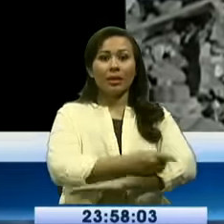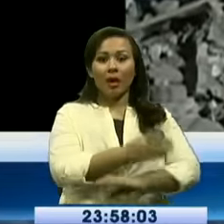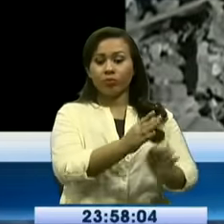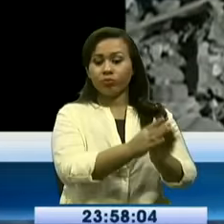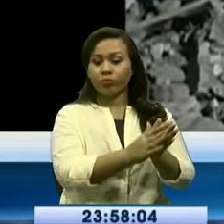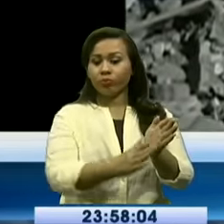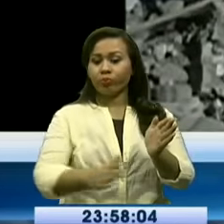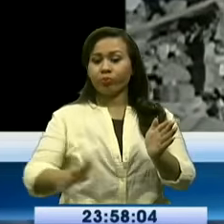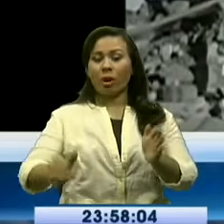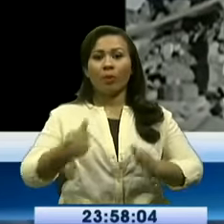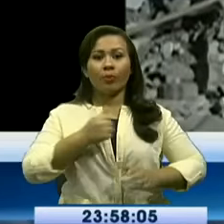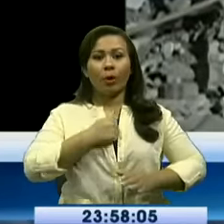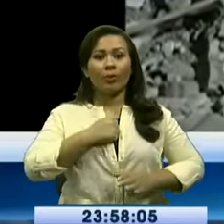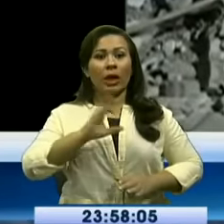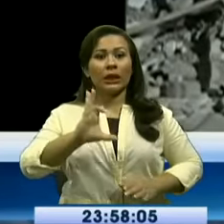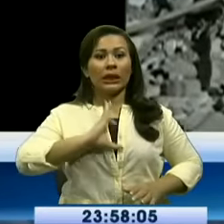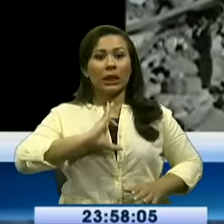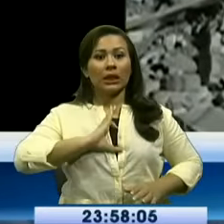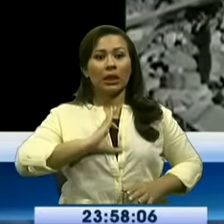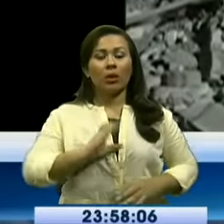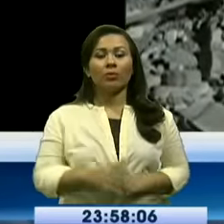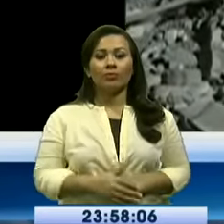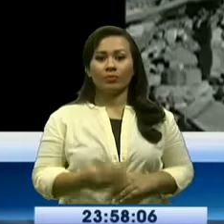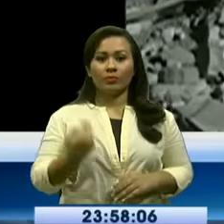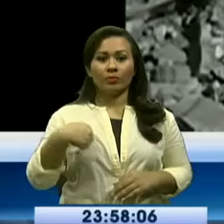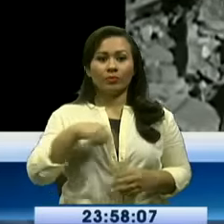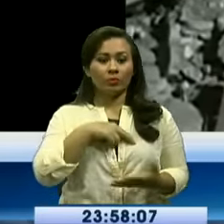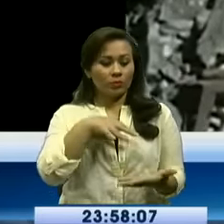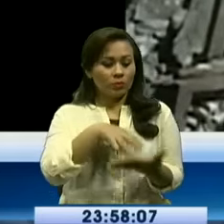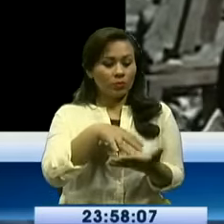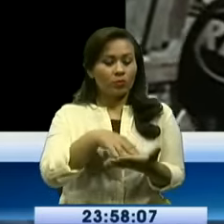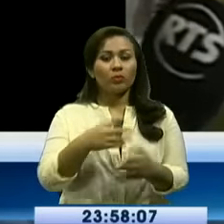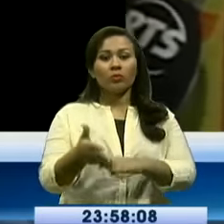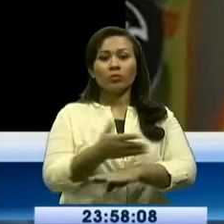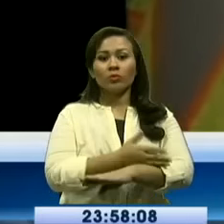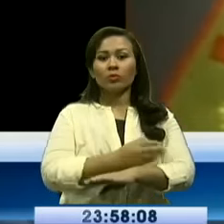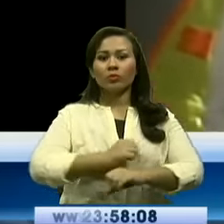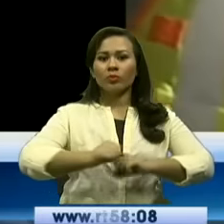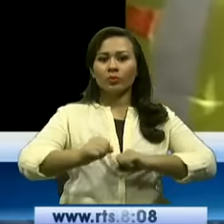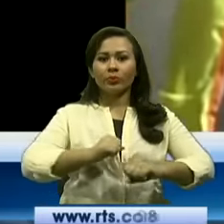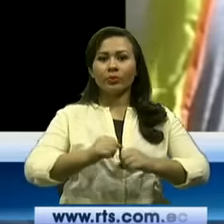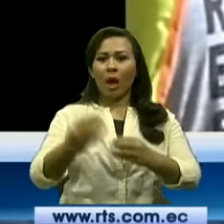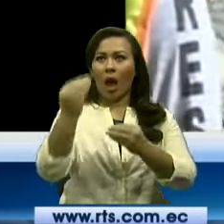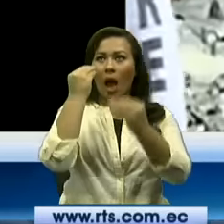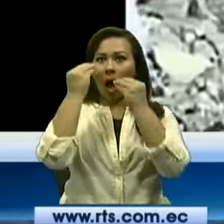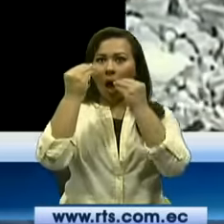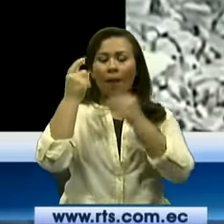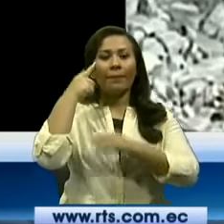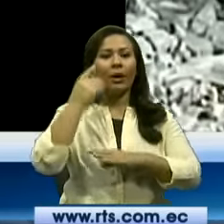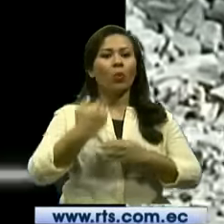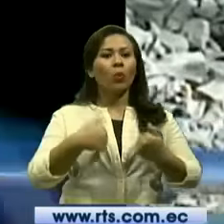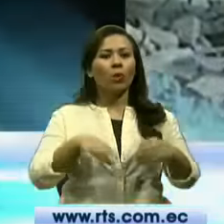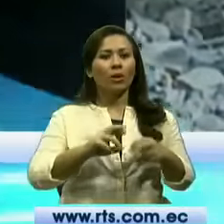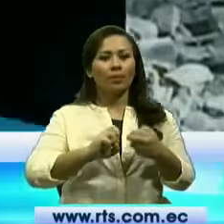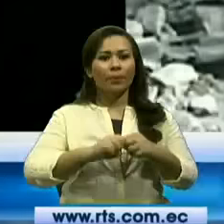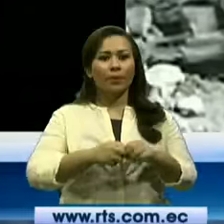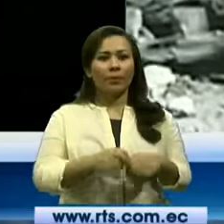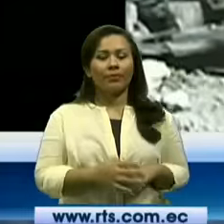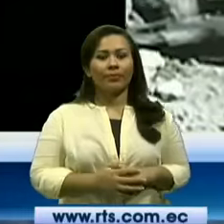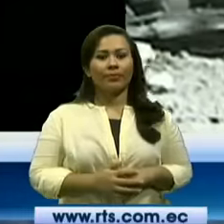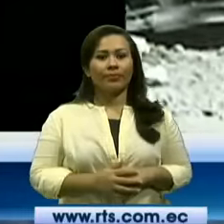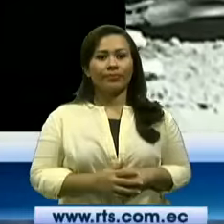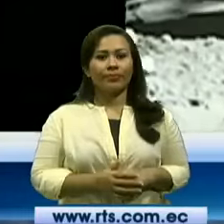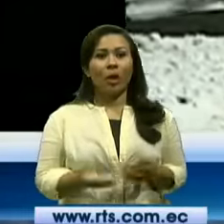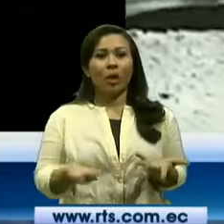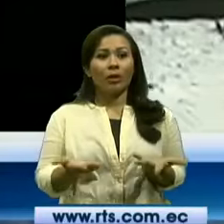equipo altamente técnico, preparado, entrenado para poder trabajar en estos eventos adversos, que son